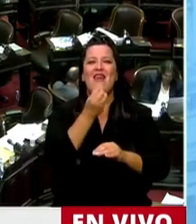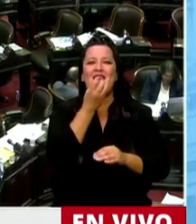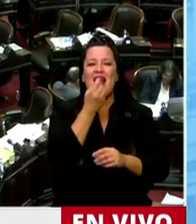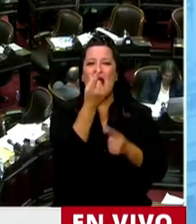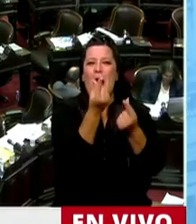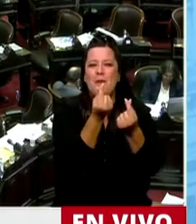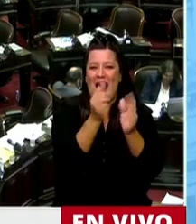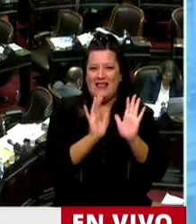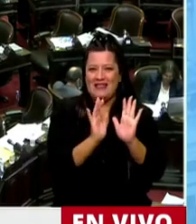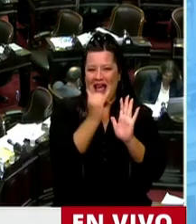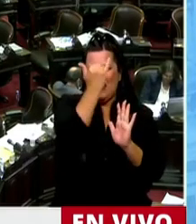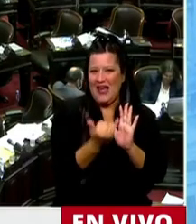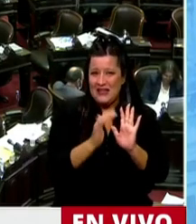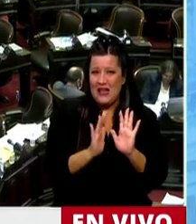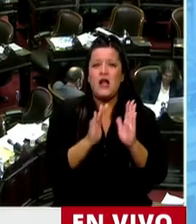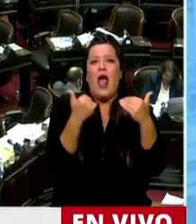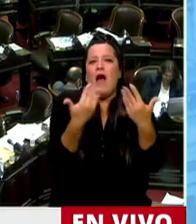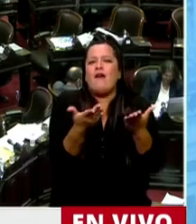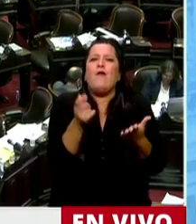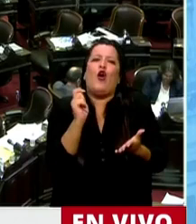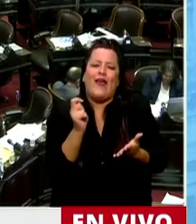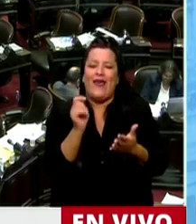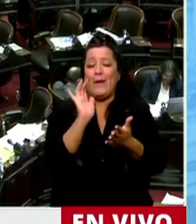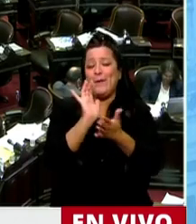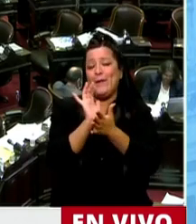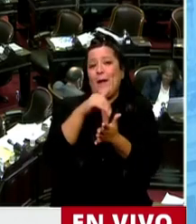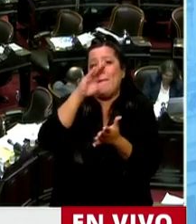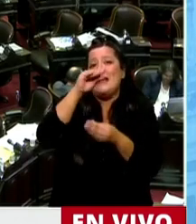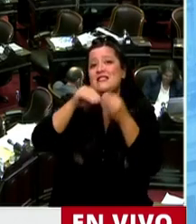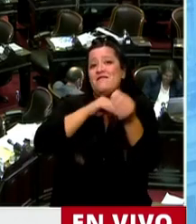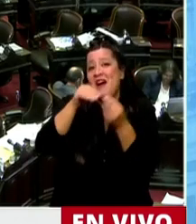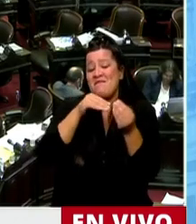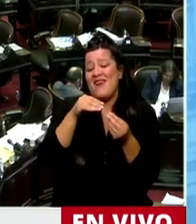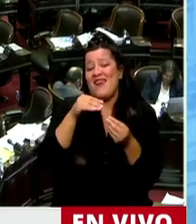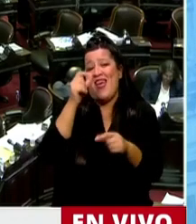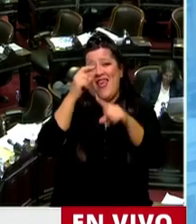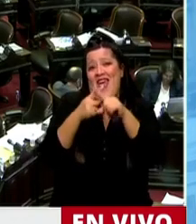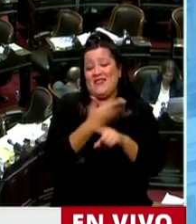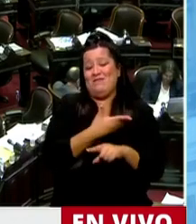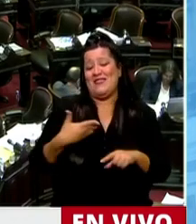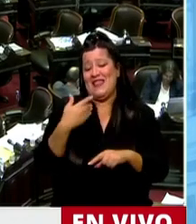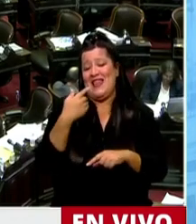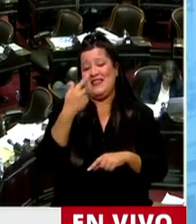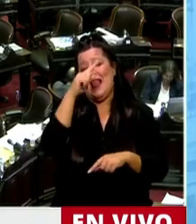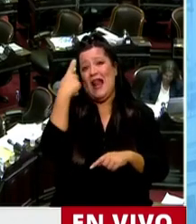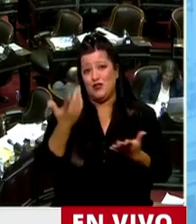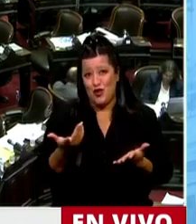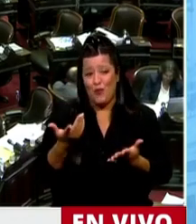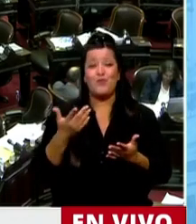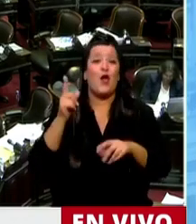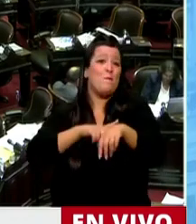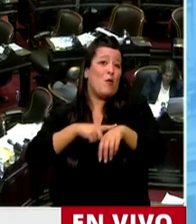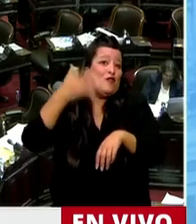era para favorecer a los amigos, a los parientes del presidente de la Nación. Presidente, que durante la